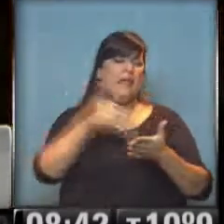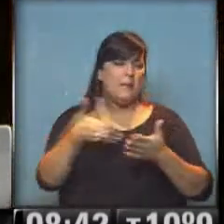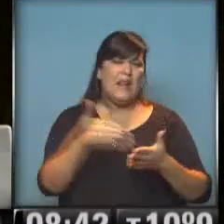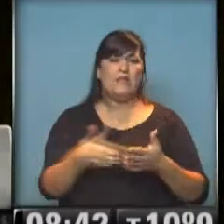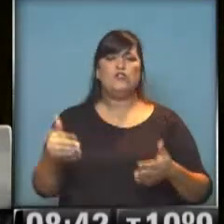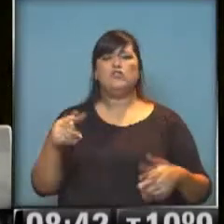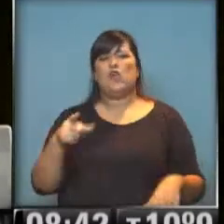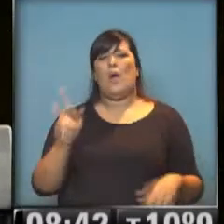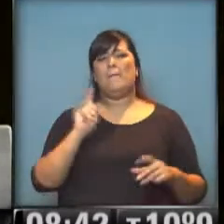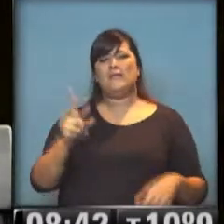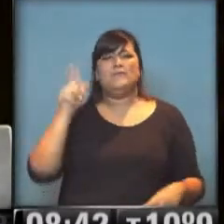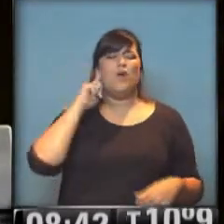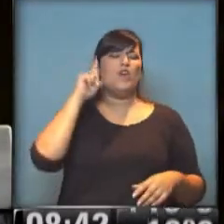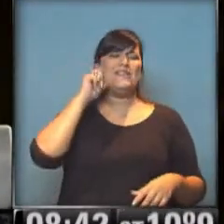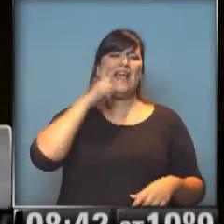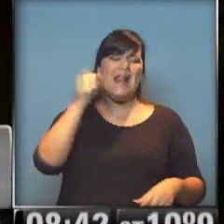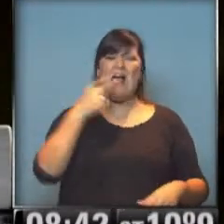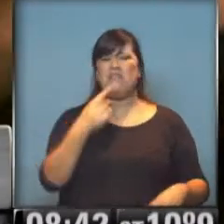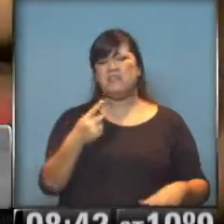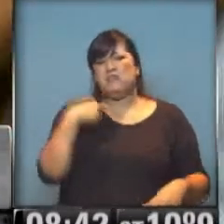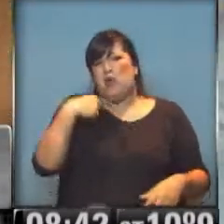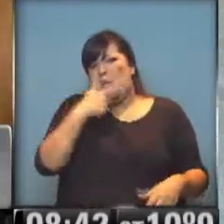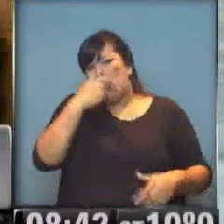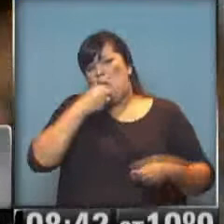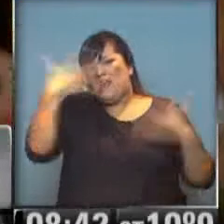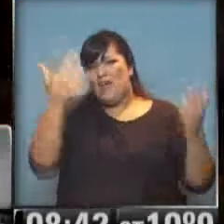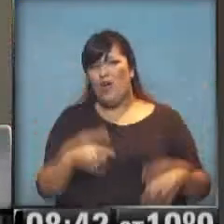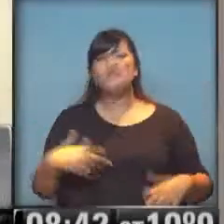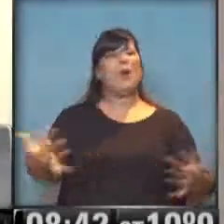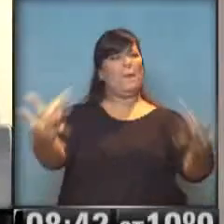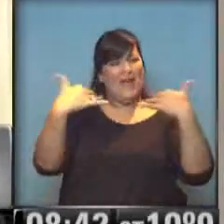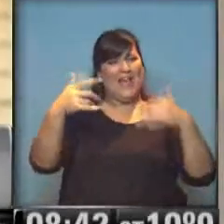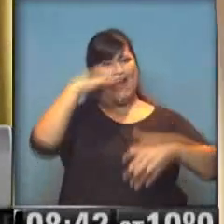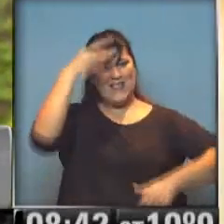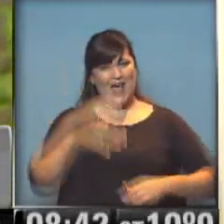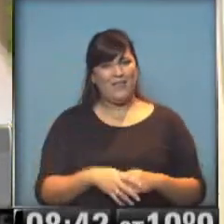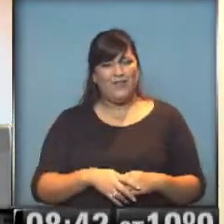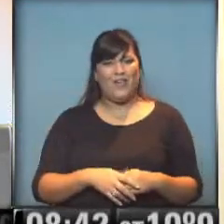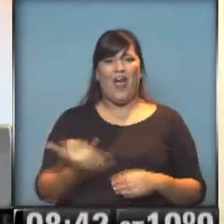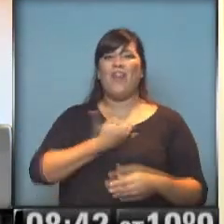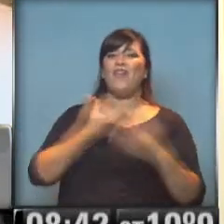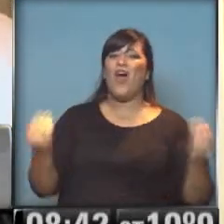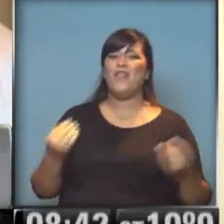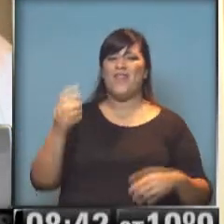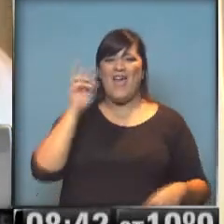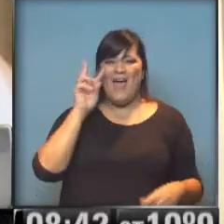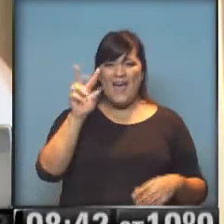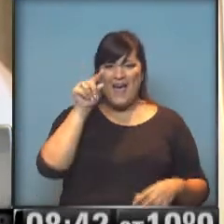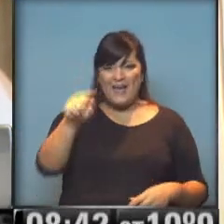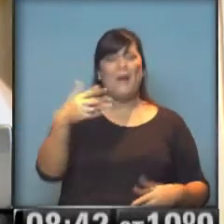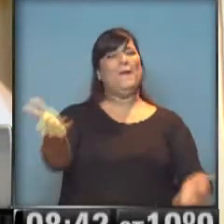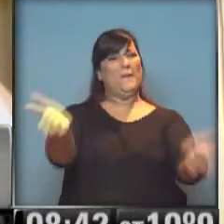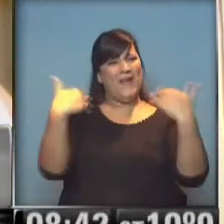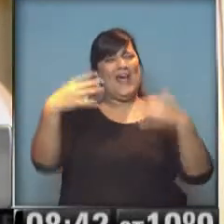dice Gisela, pero yo me puedo reír de cualquier cosa. Vengan al teatro. ¿A dónde? Acá. Ahí. Vengan